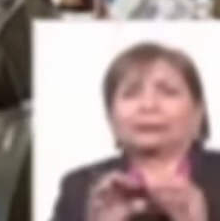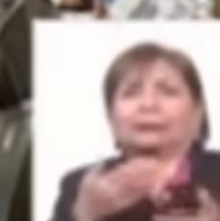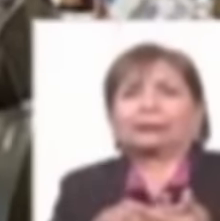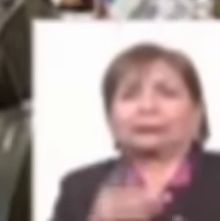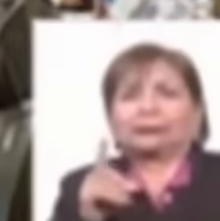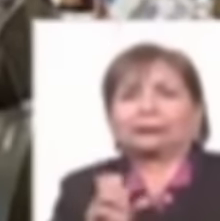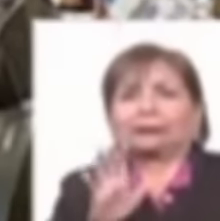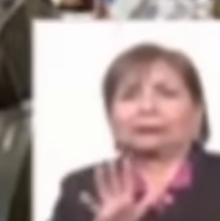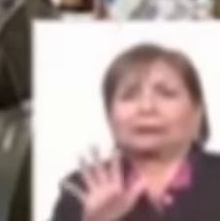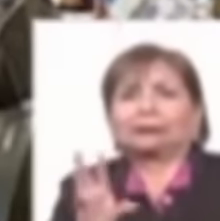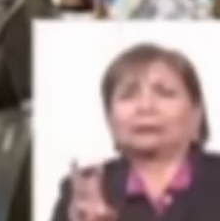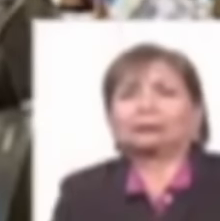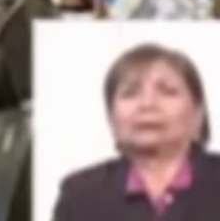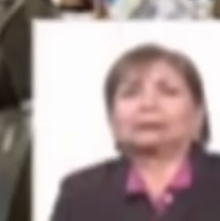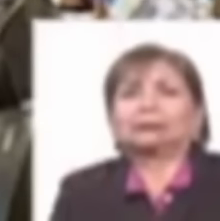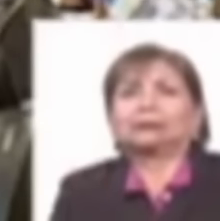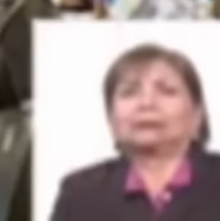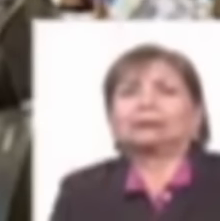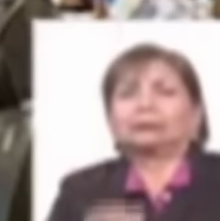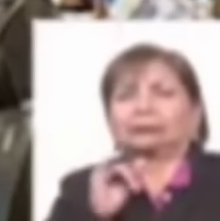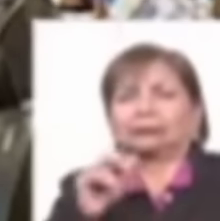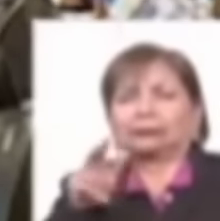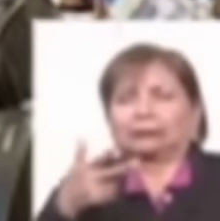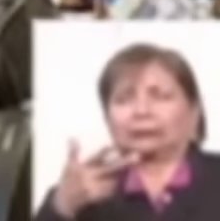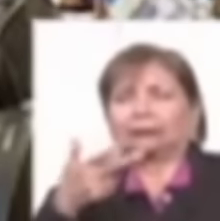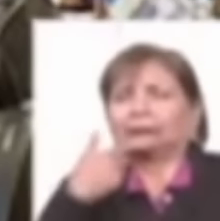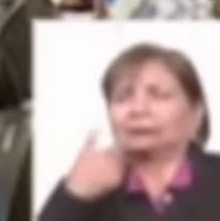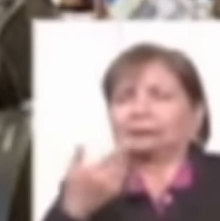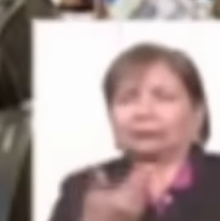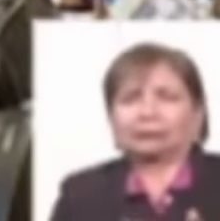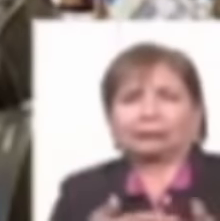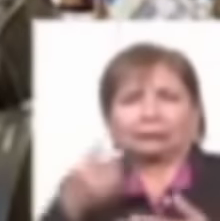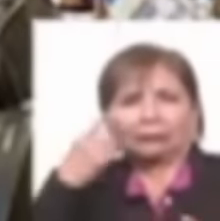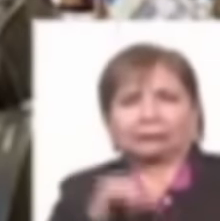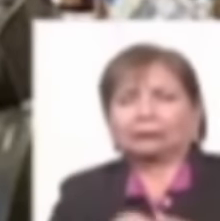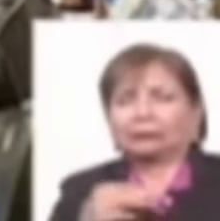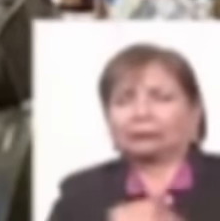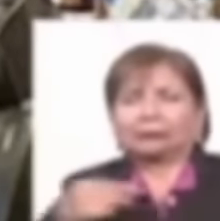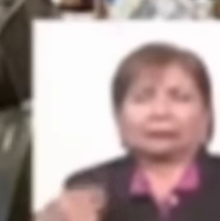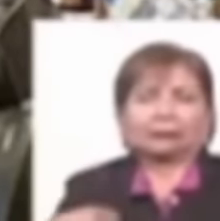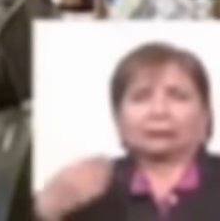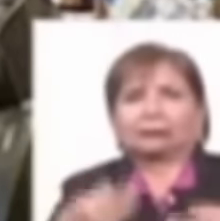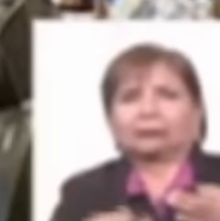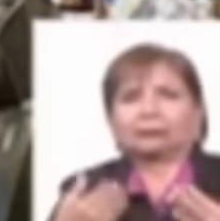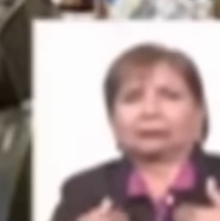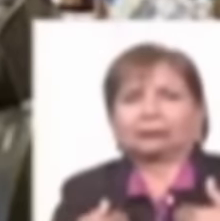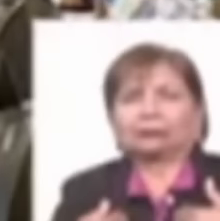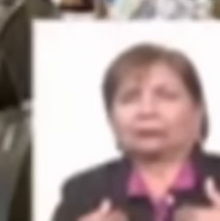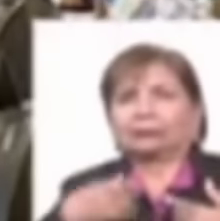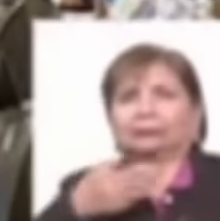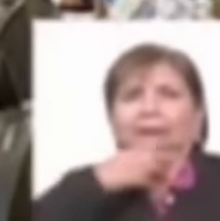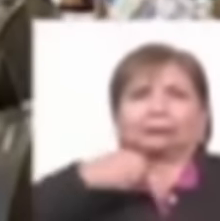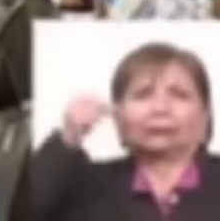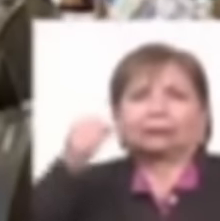artículo 156, inciso tercero, que dice que para ser miembro de la Junta se requiere ser